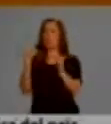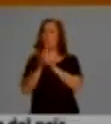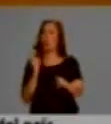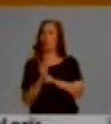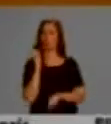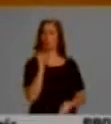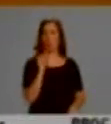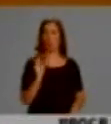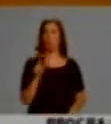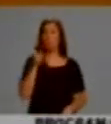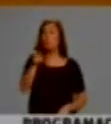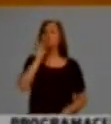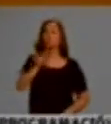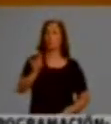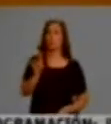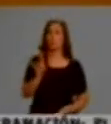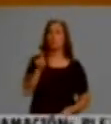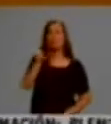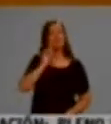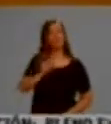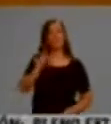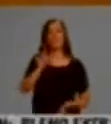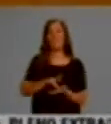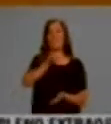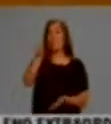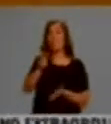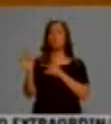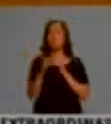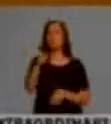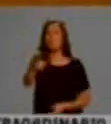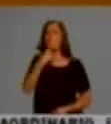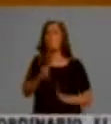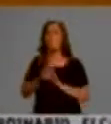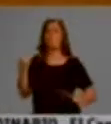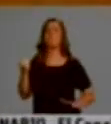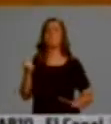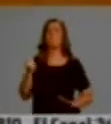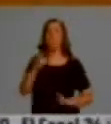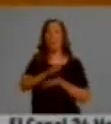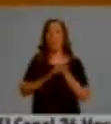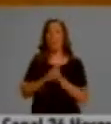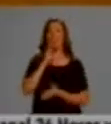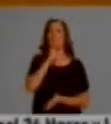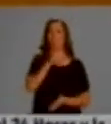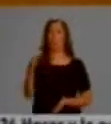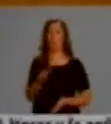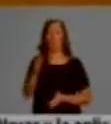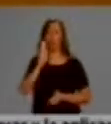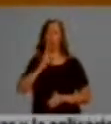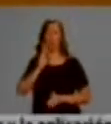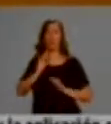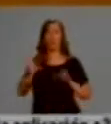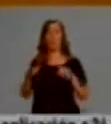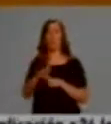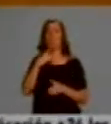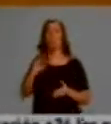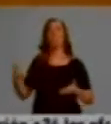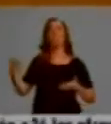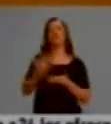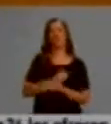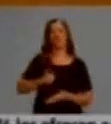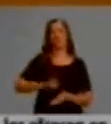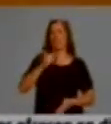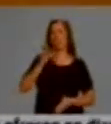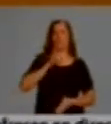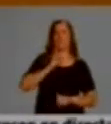Primero, que usted había mentido. Había mentido el día 2 de marzo, cuando refiriéndose a la contabilidad B del Partido Popular dijo que todo era falso.